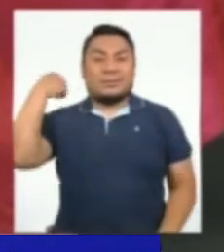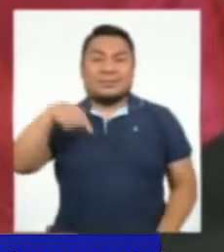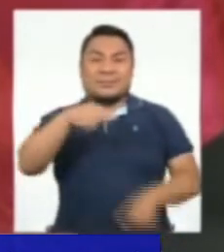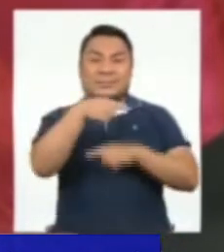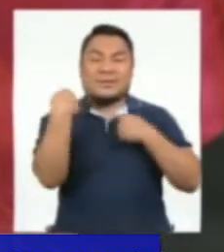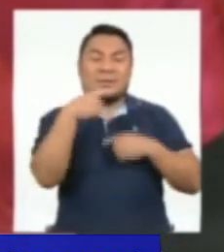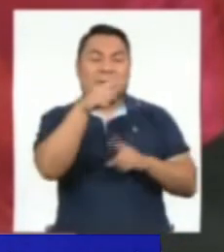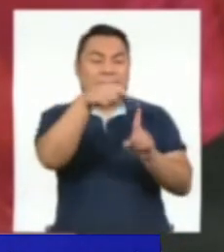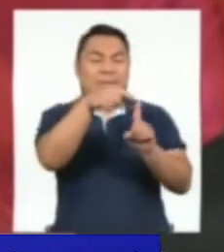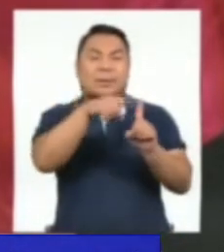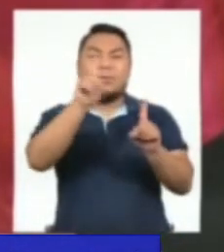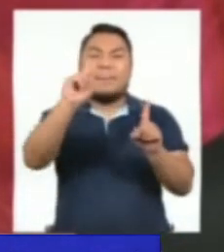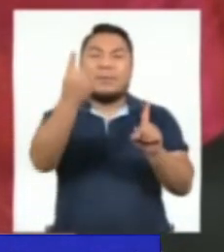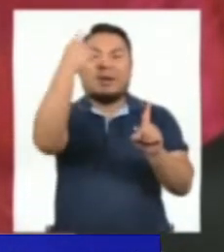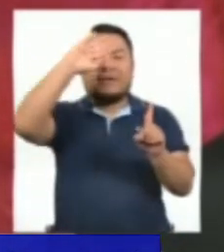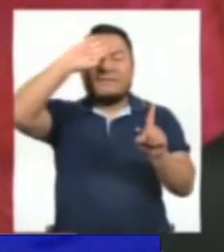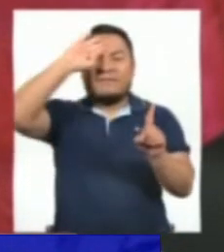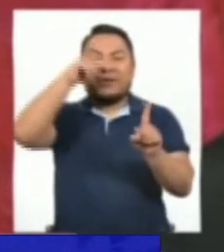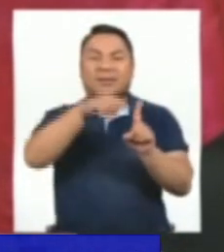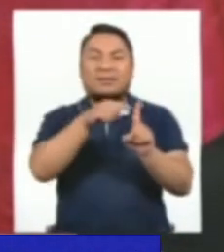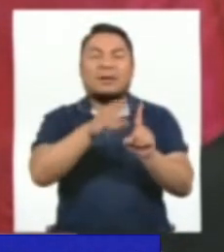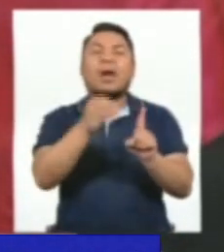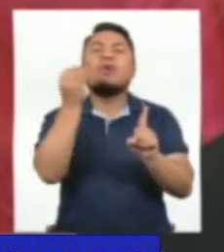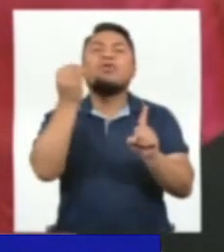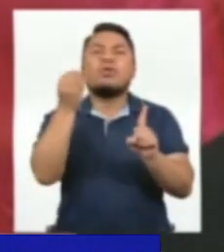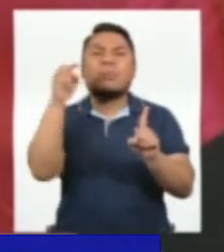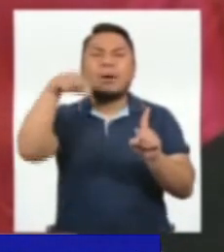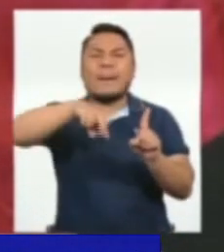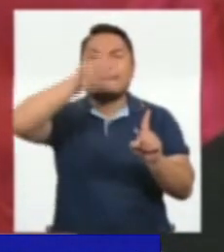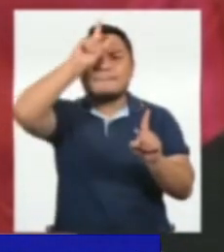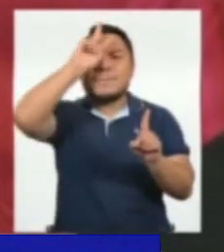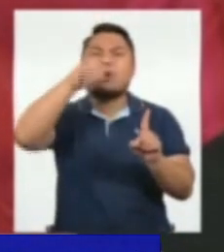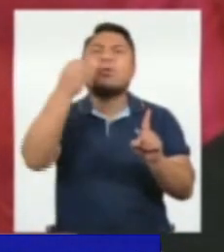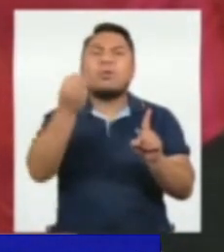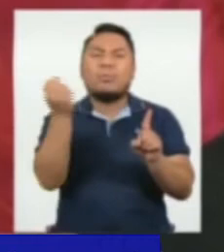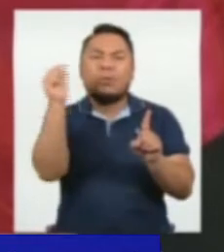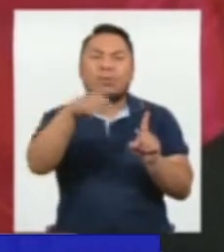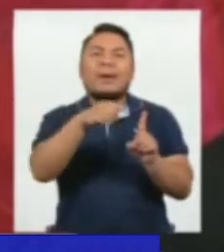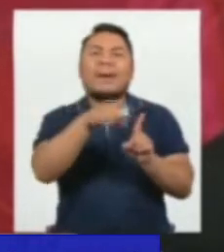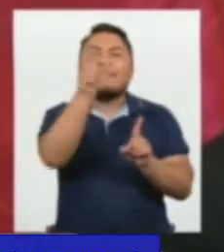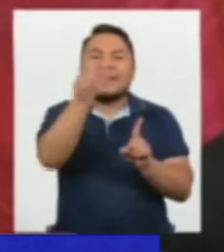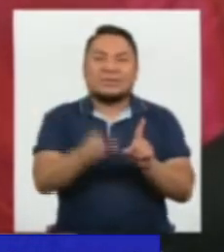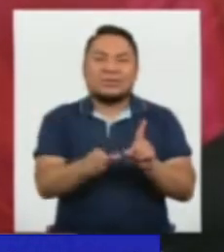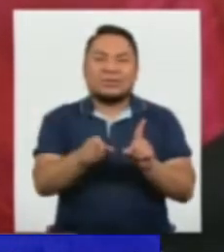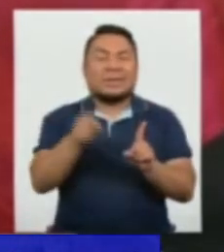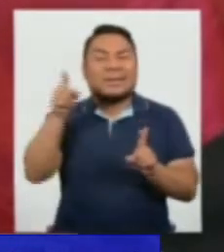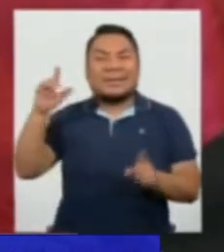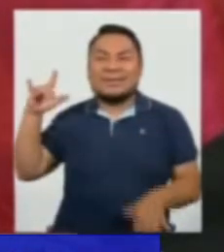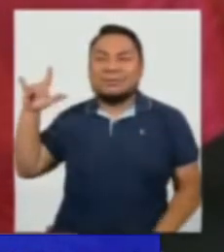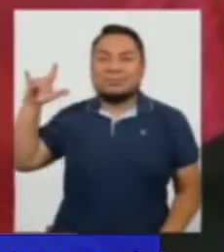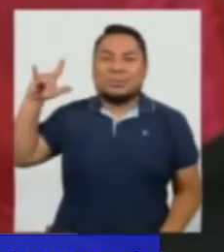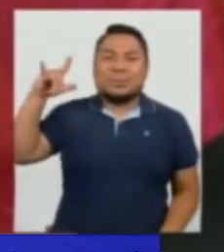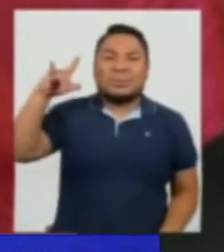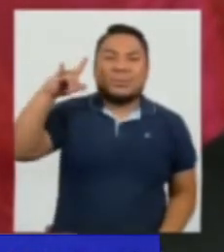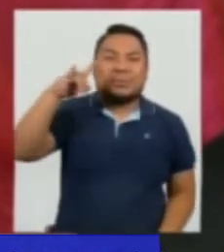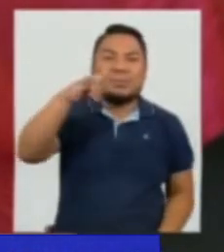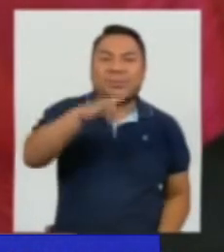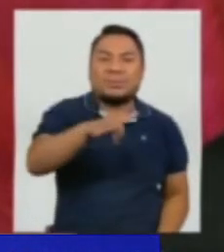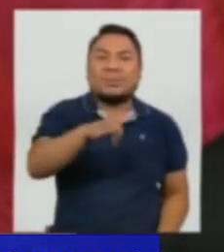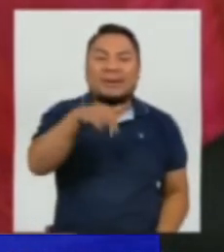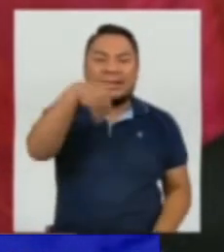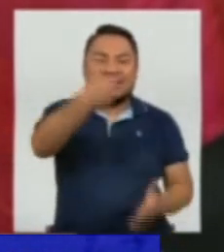como se trasladó el virus al perú a través de una persona pero se trasladó por vía aérea porque fue